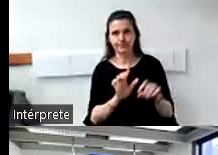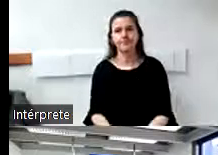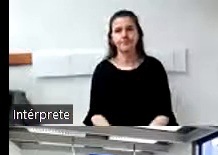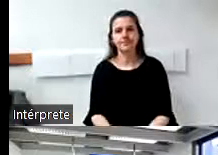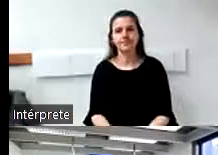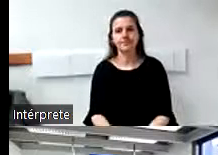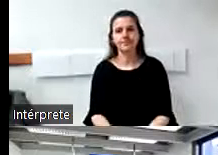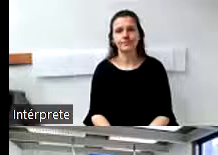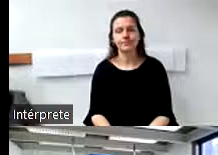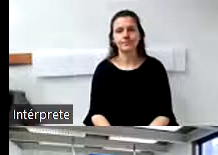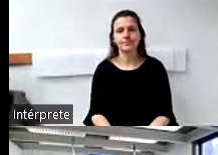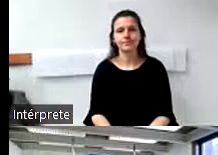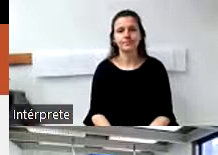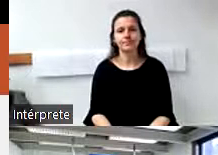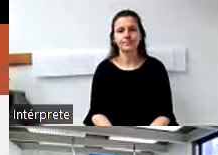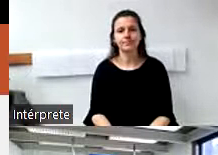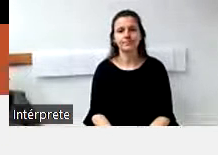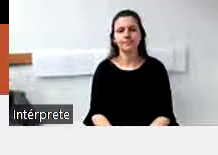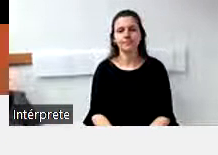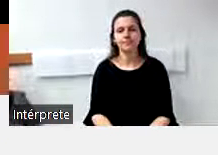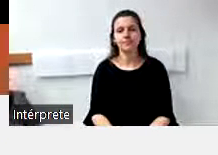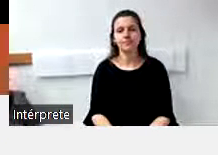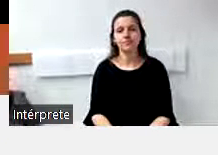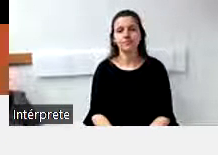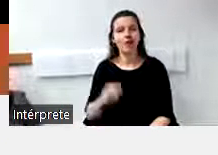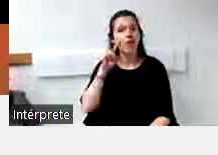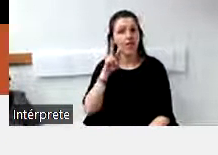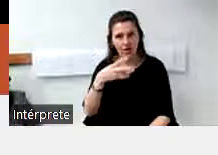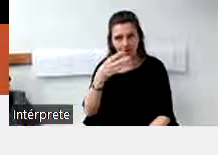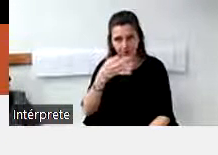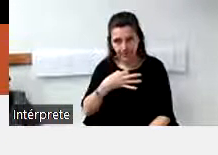Ahí va. Ustedes me dirán si se ve bien.